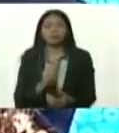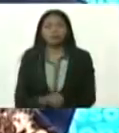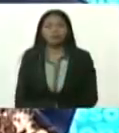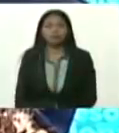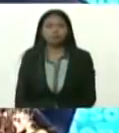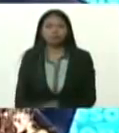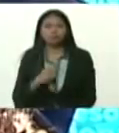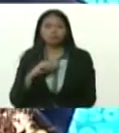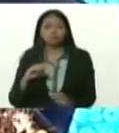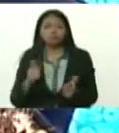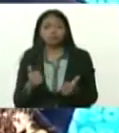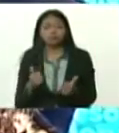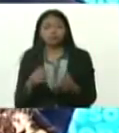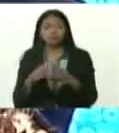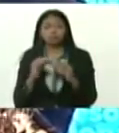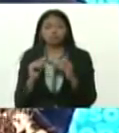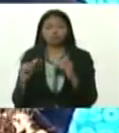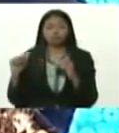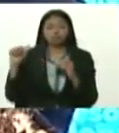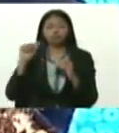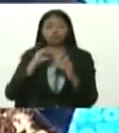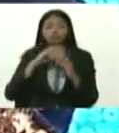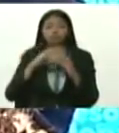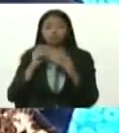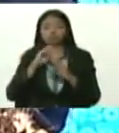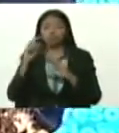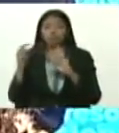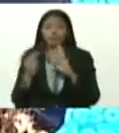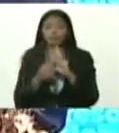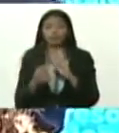Hemos empezado por todo lo alto.